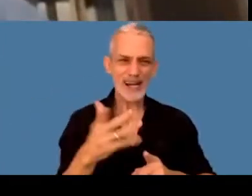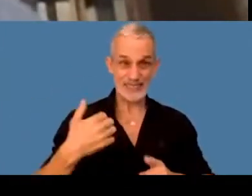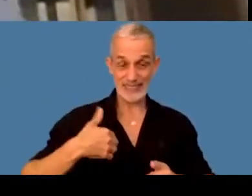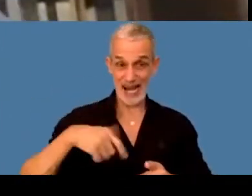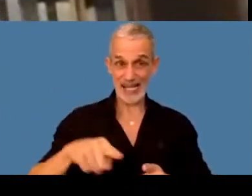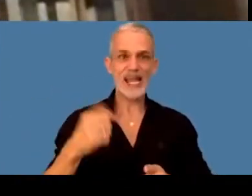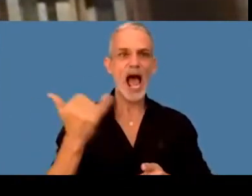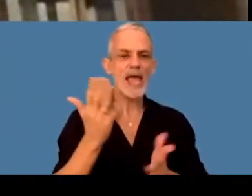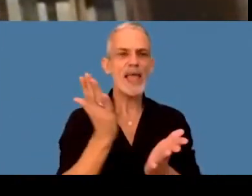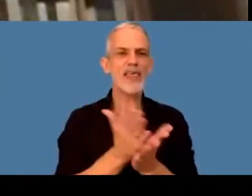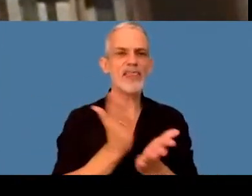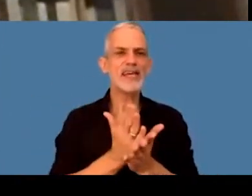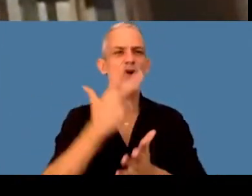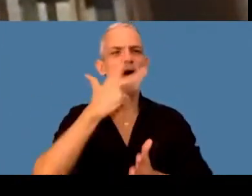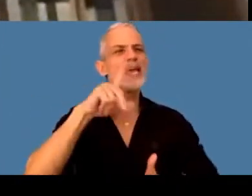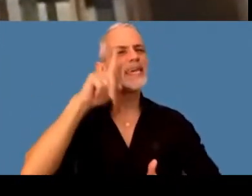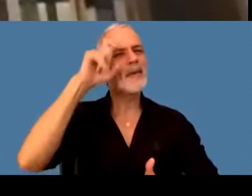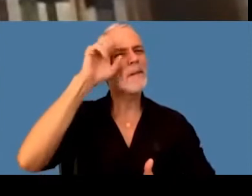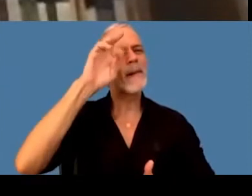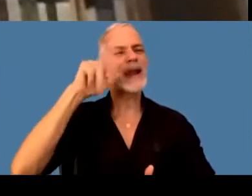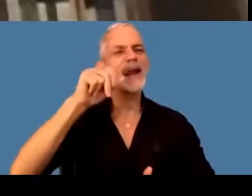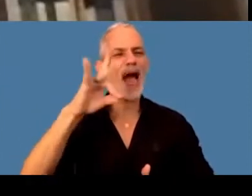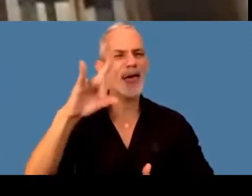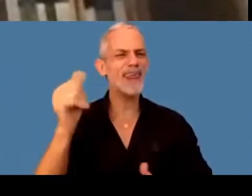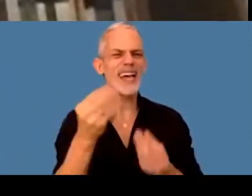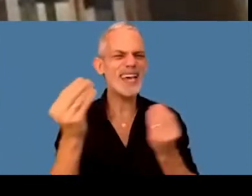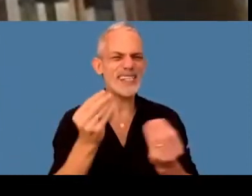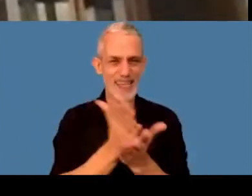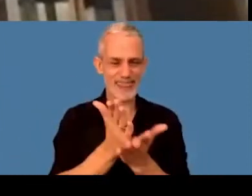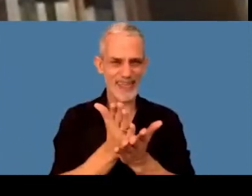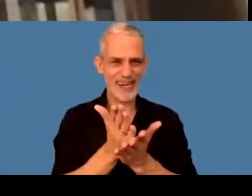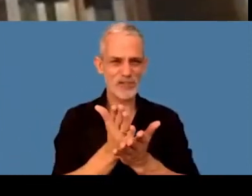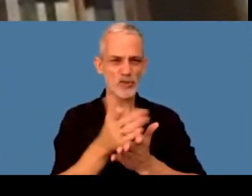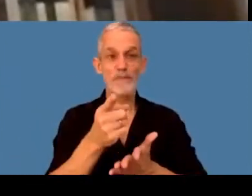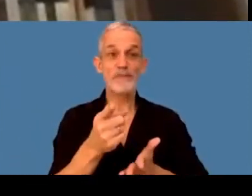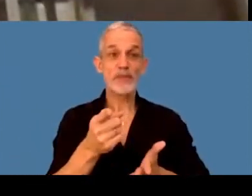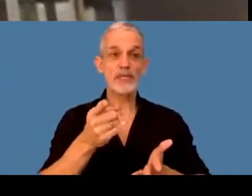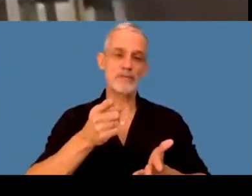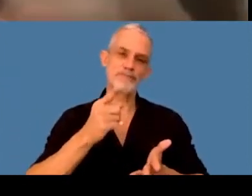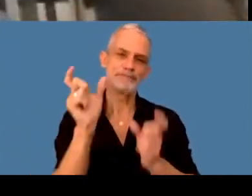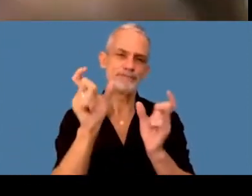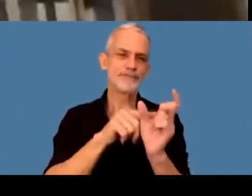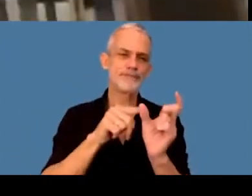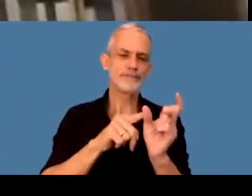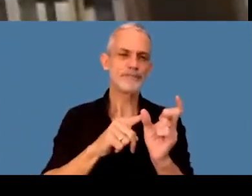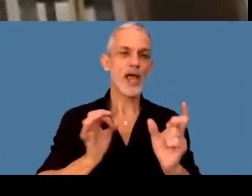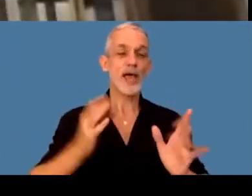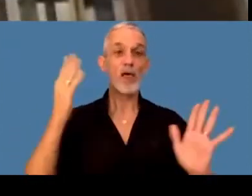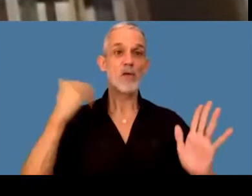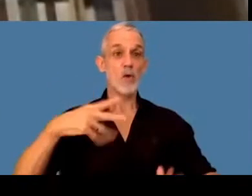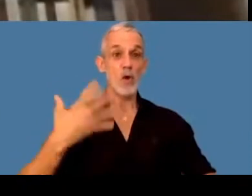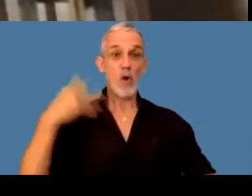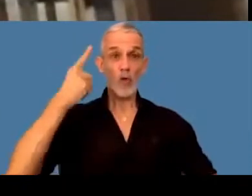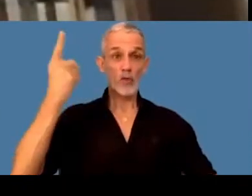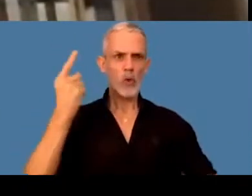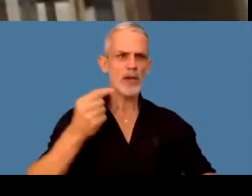de pernada. ¿Saben lo que es el derecho de pernada, no? El ius prima in nocte, como era en la Edad Media, el señor feudal se puede acostar con la mujer